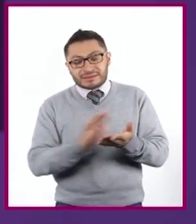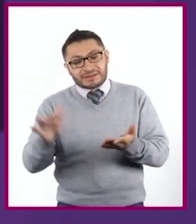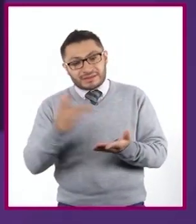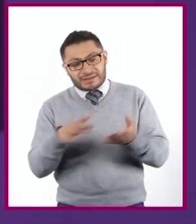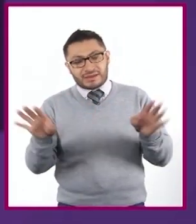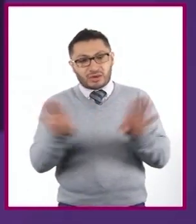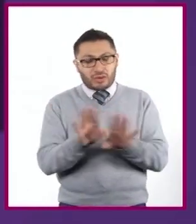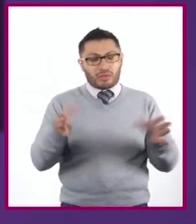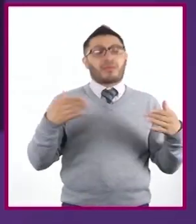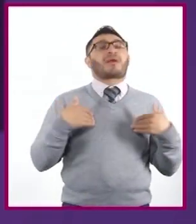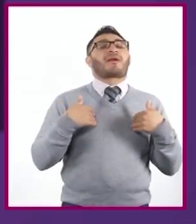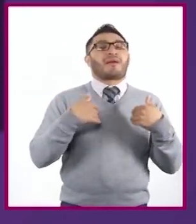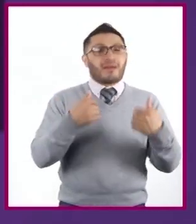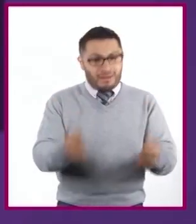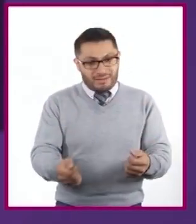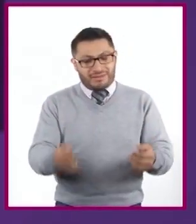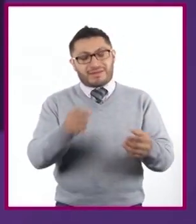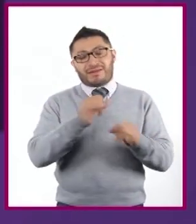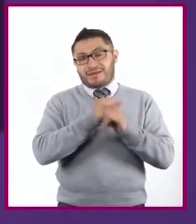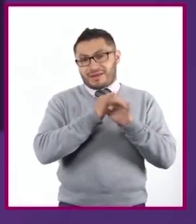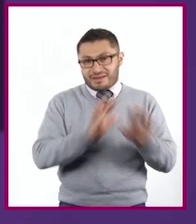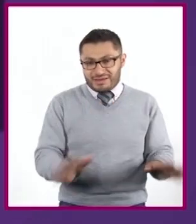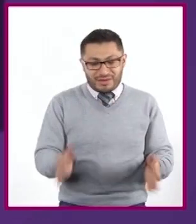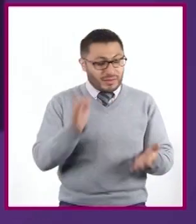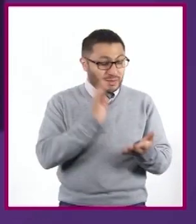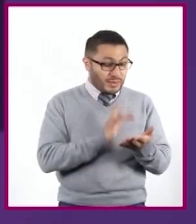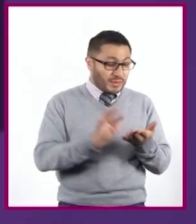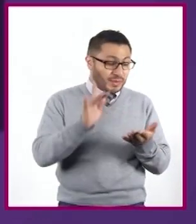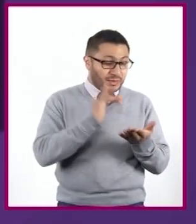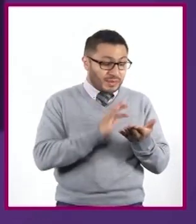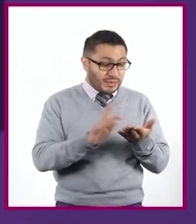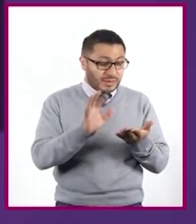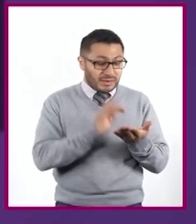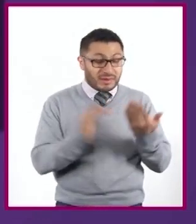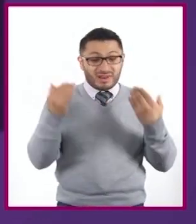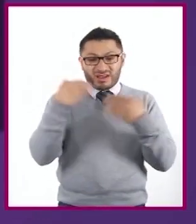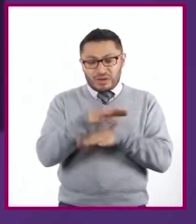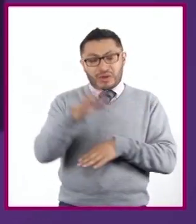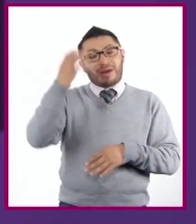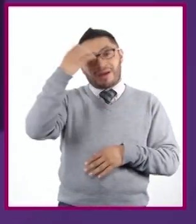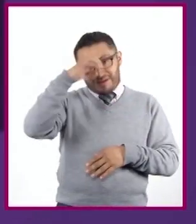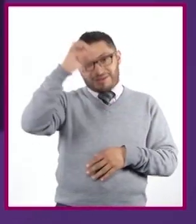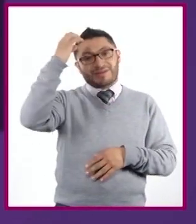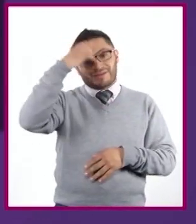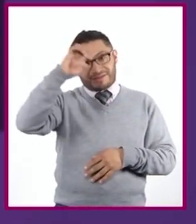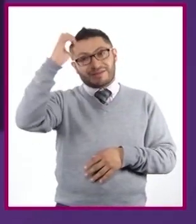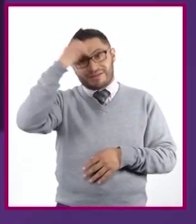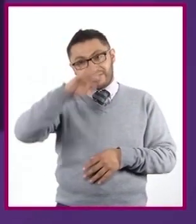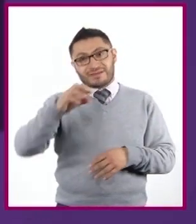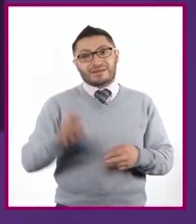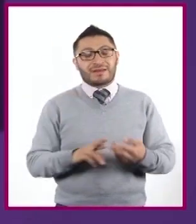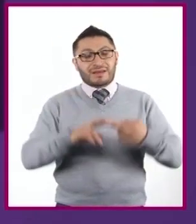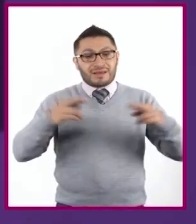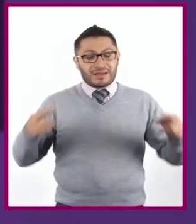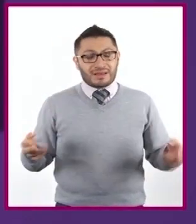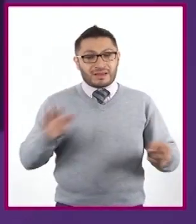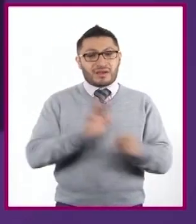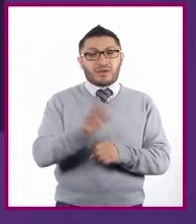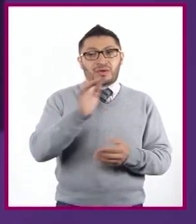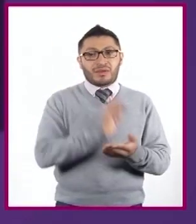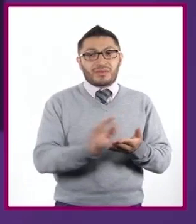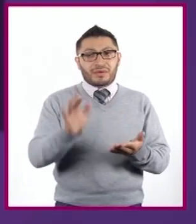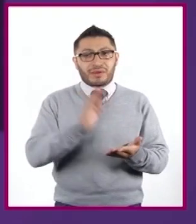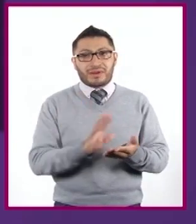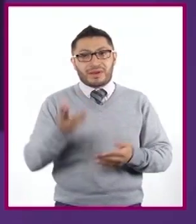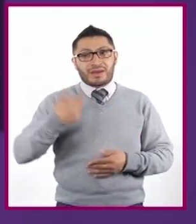es comprender e interpretar la información con base en nuestras experiencias, relacionar lo leído con